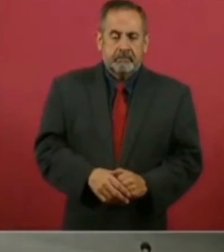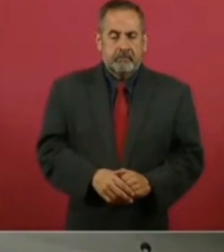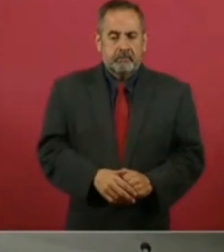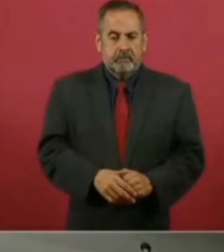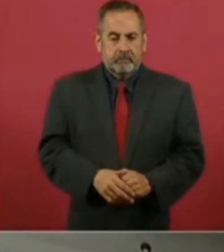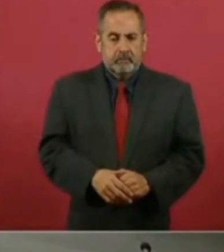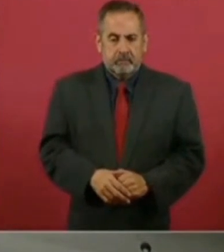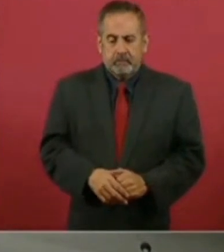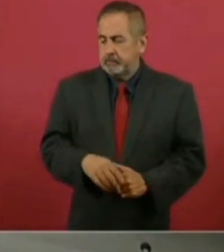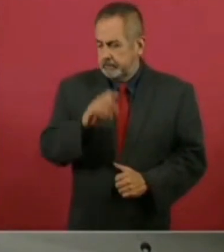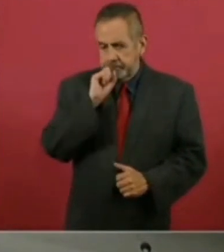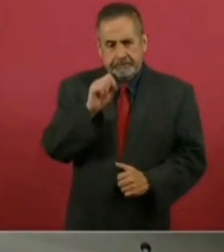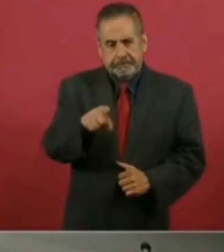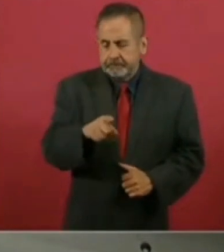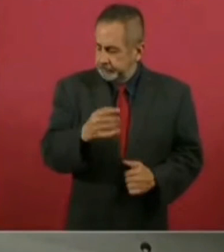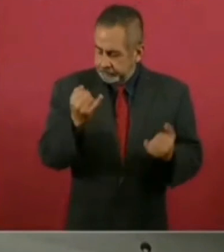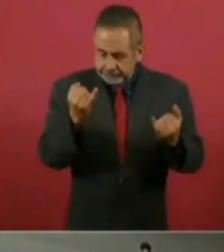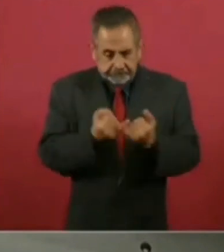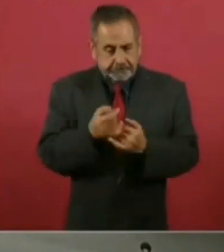Es lo mismo.